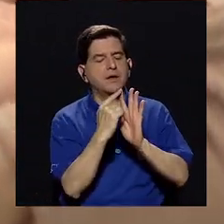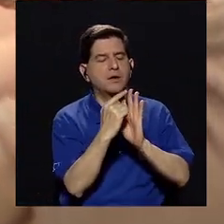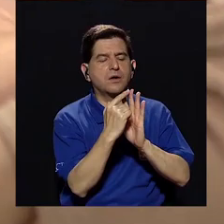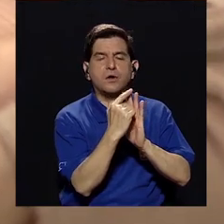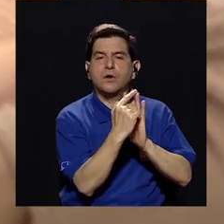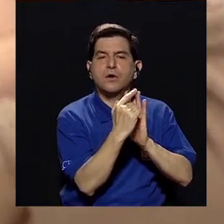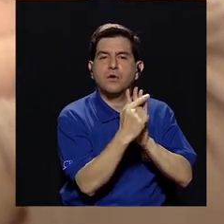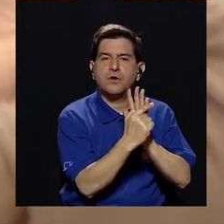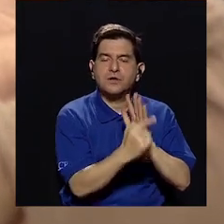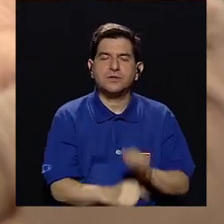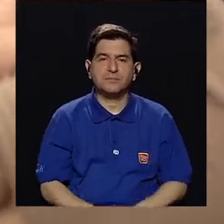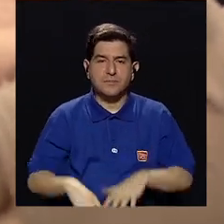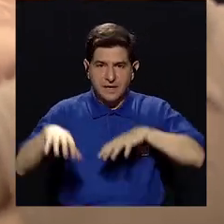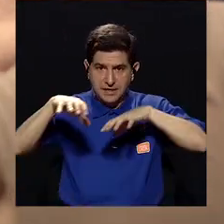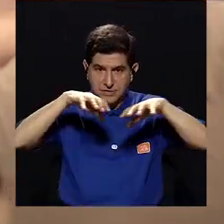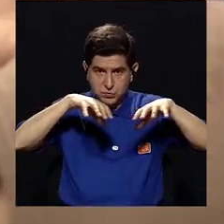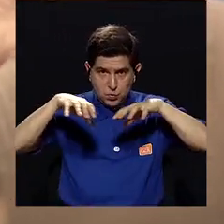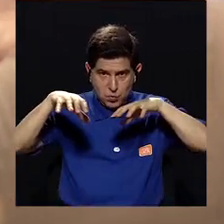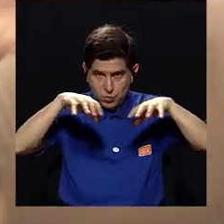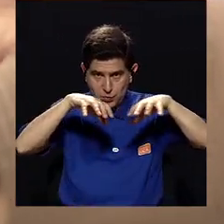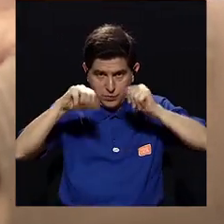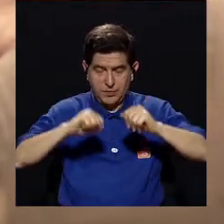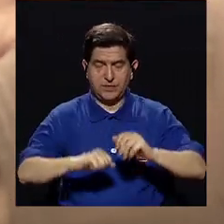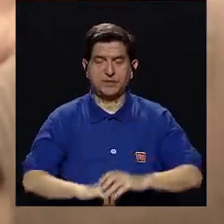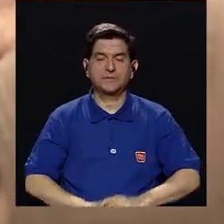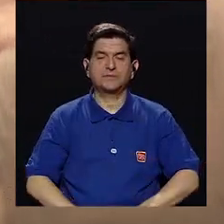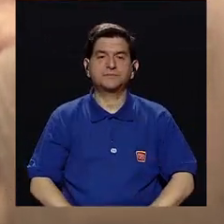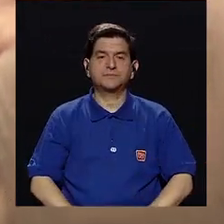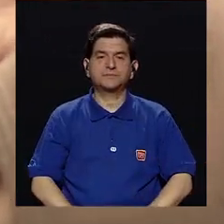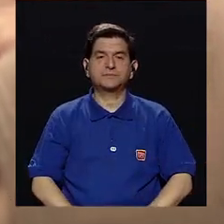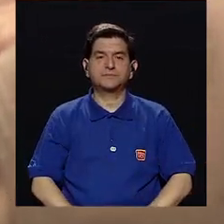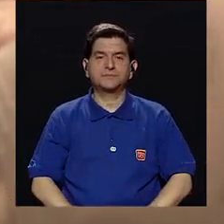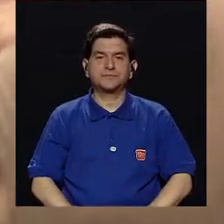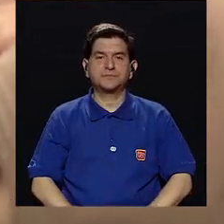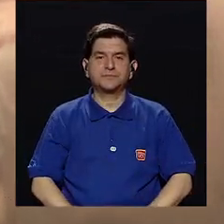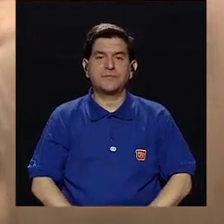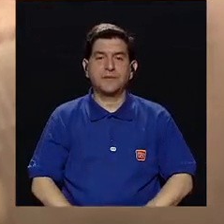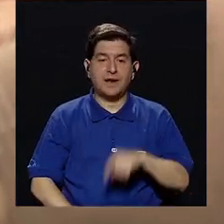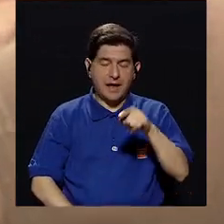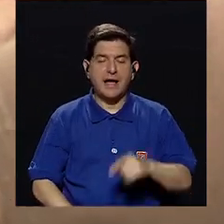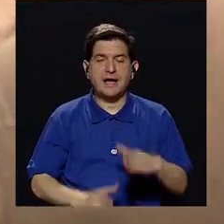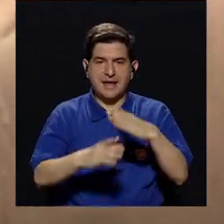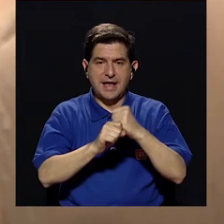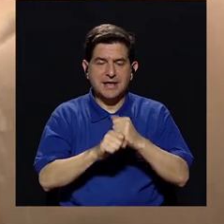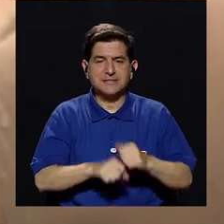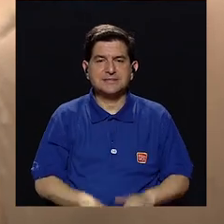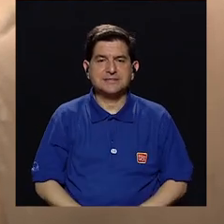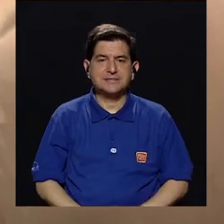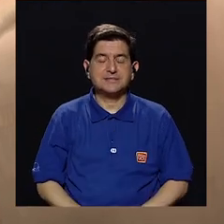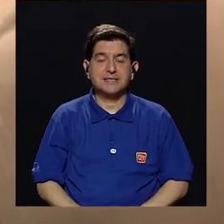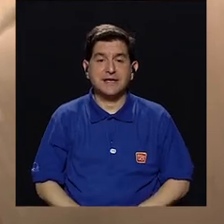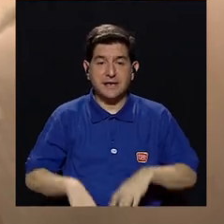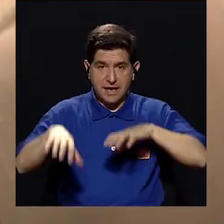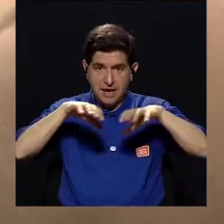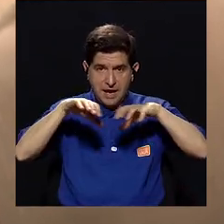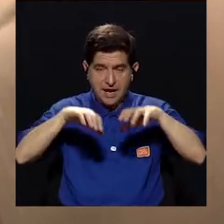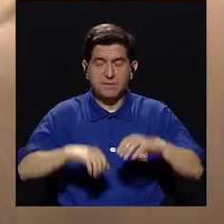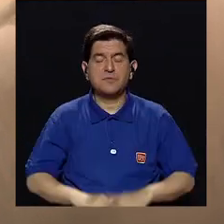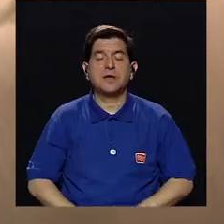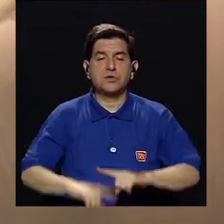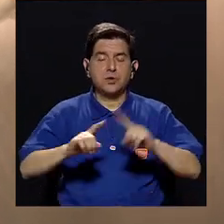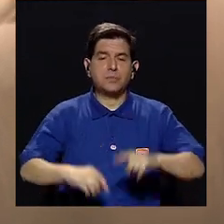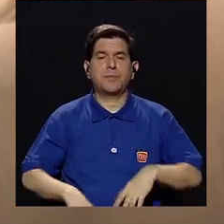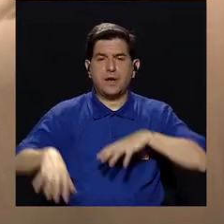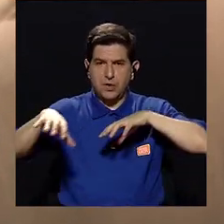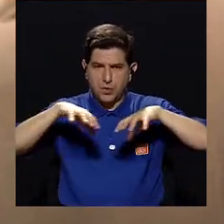dedos vamos moviendo vamos siguiendo los círculos pero con movimientos firmes